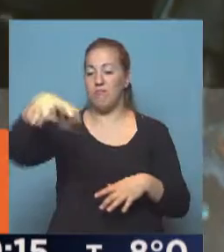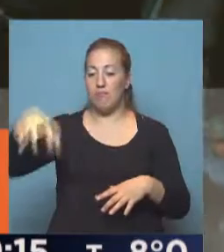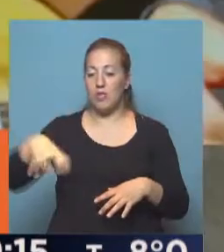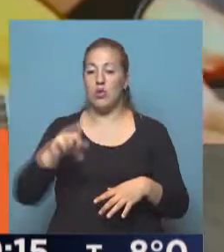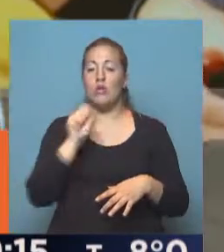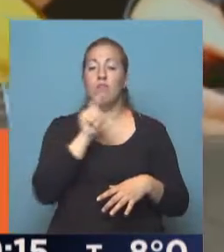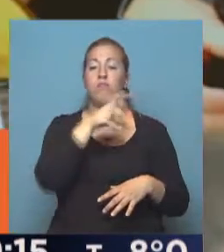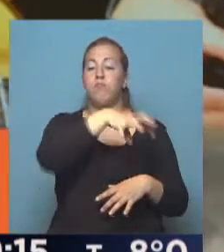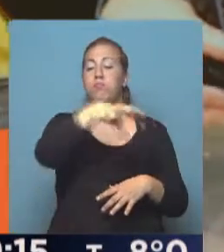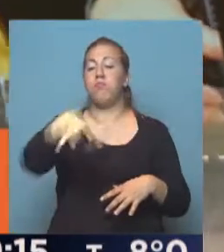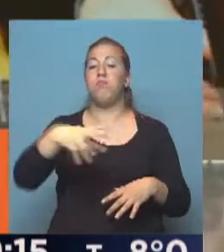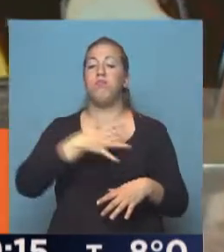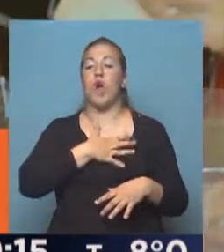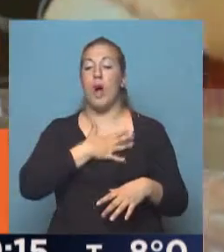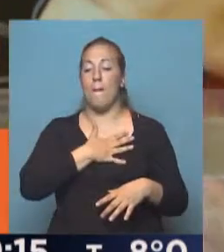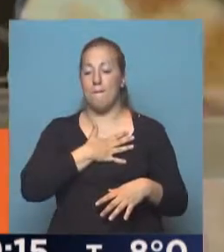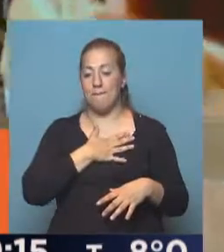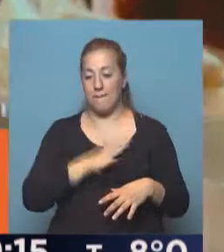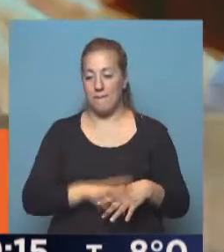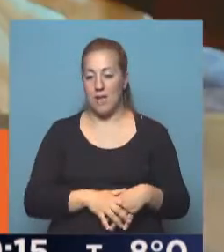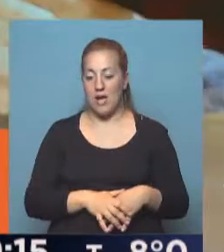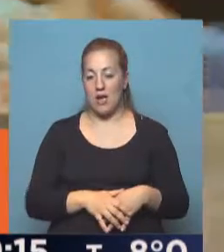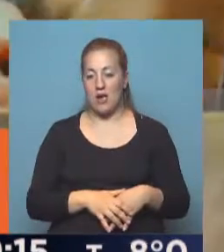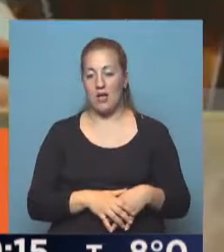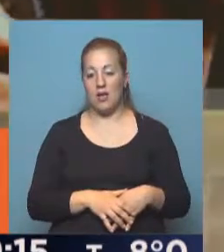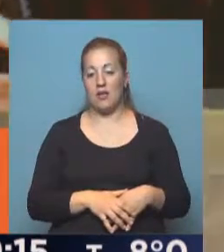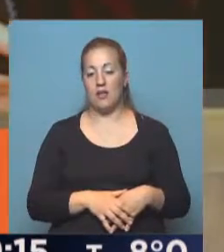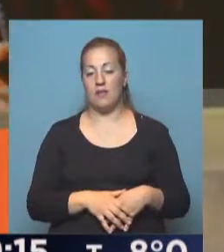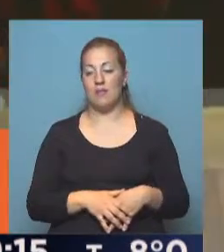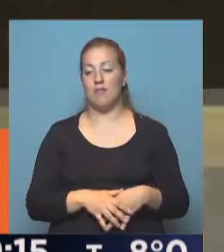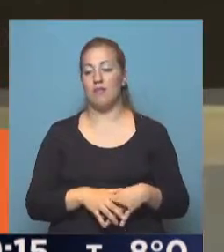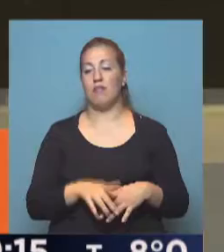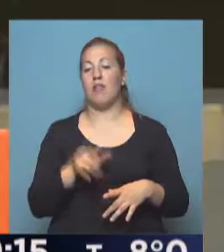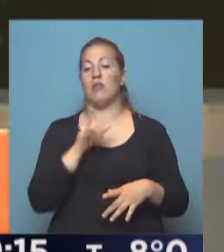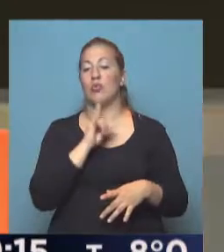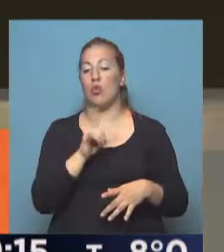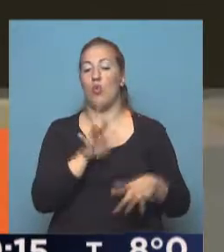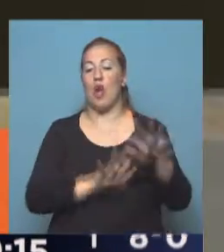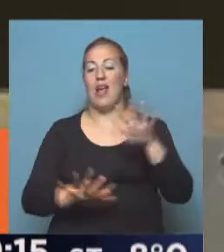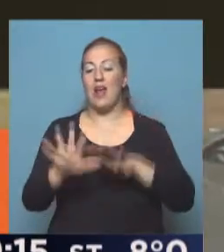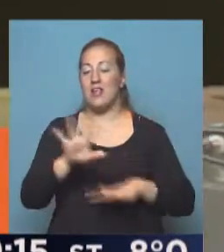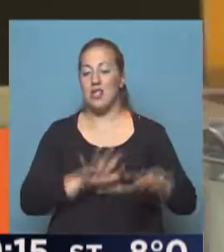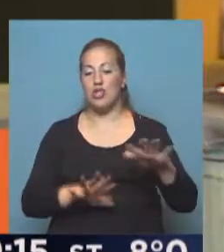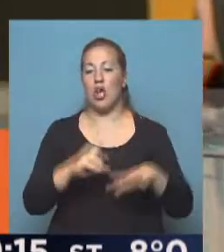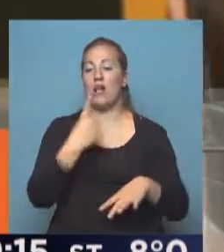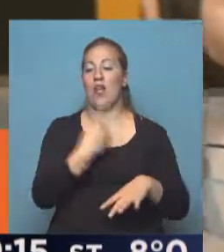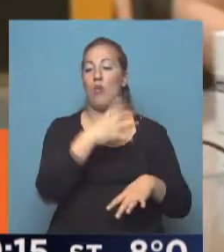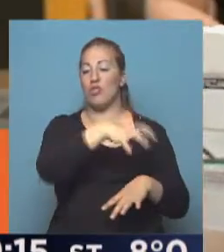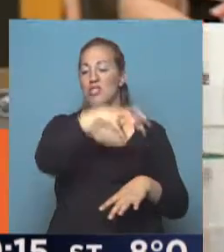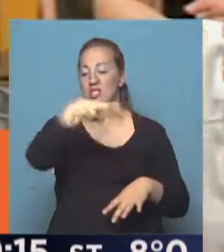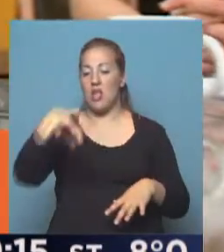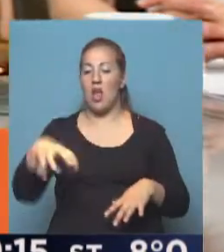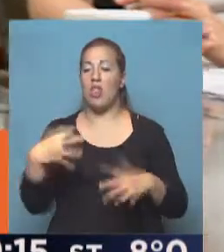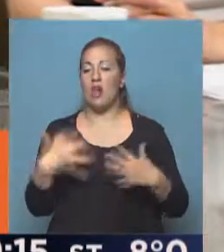sus sedes propias que es que se cargan al hombro digamos la organización de cada sede eso ayuda muchísimo